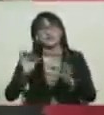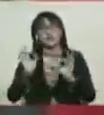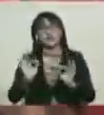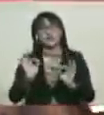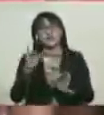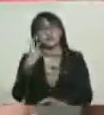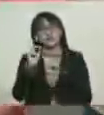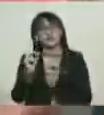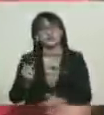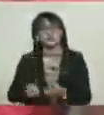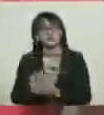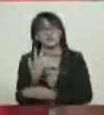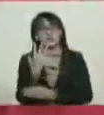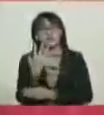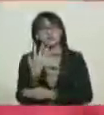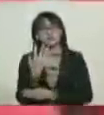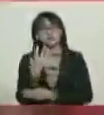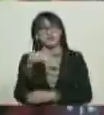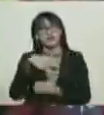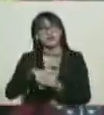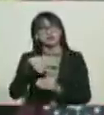el 20 de mayo